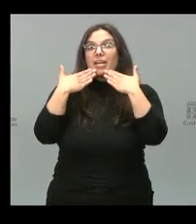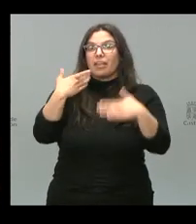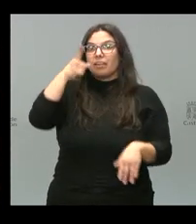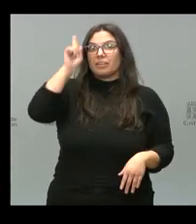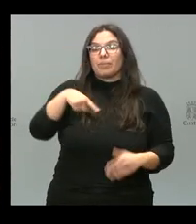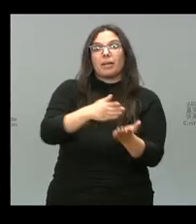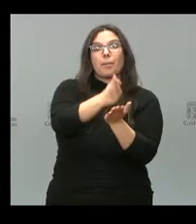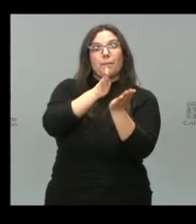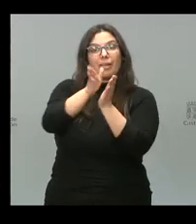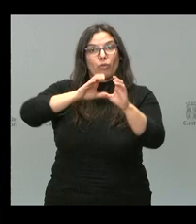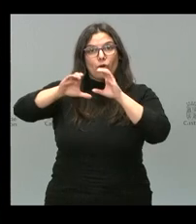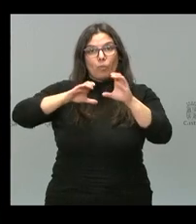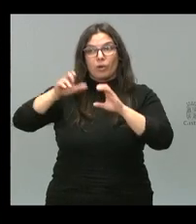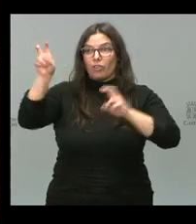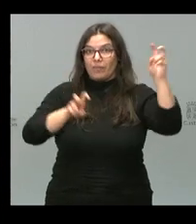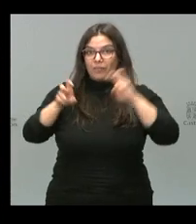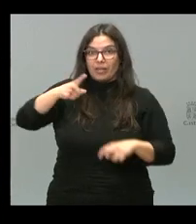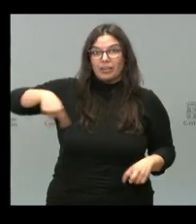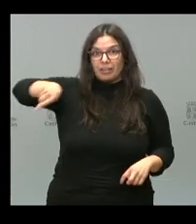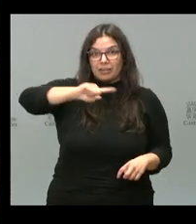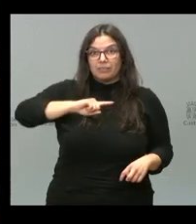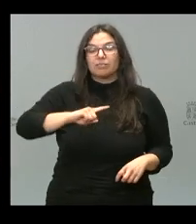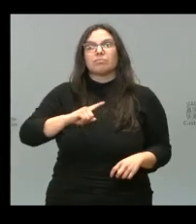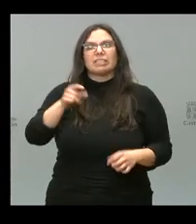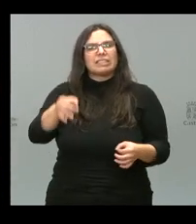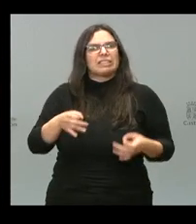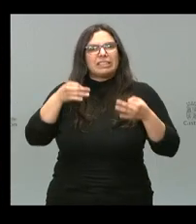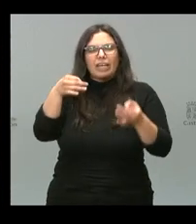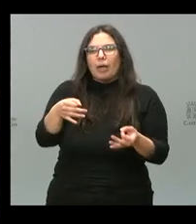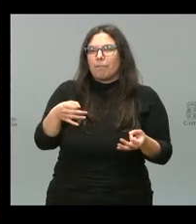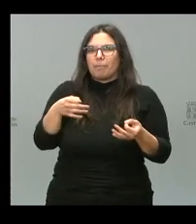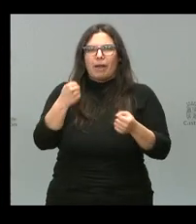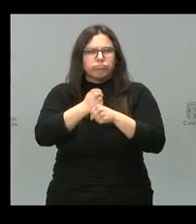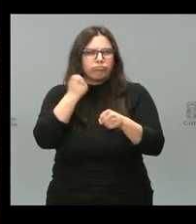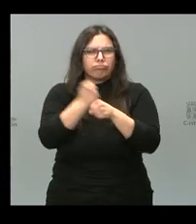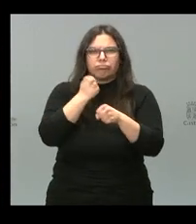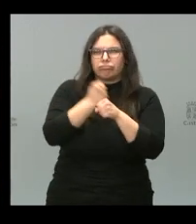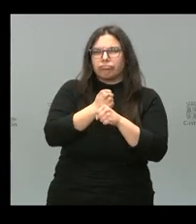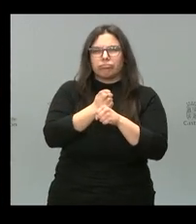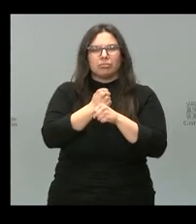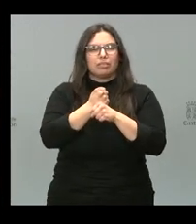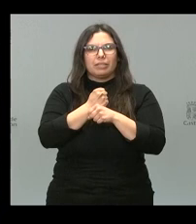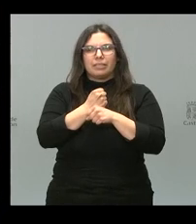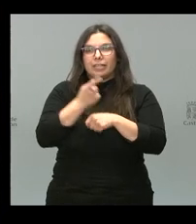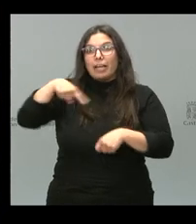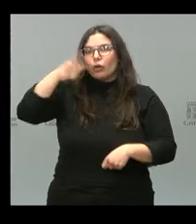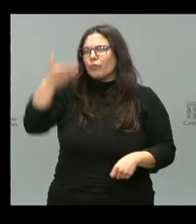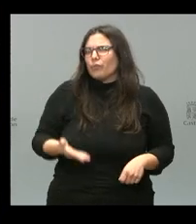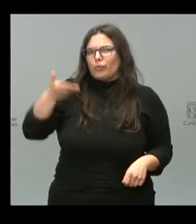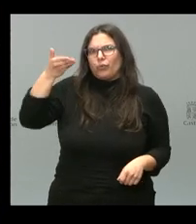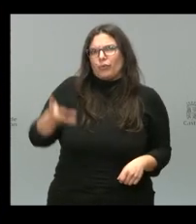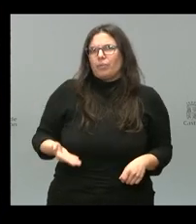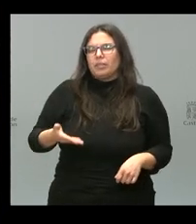a los medios de comunicación que aquí nos acompañan que están siempre al pie del cañón que hacen una labor fundamental